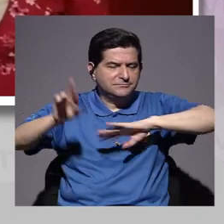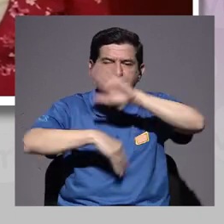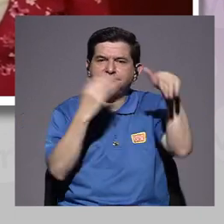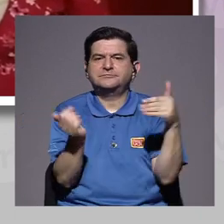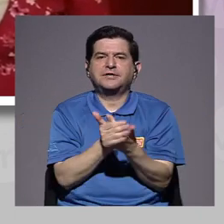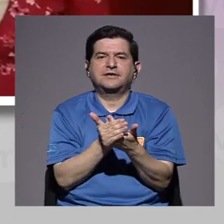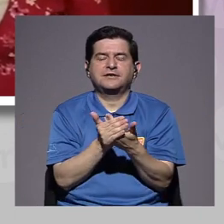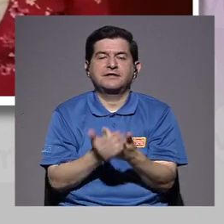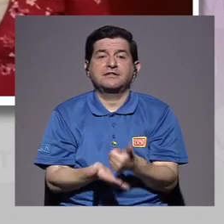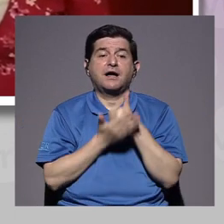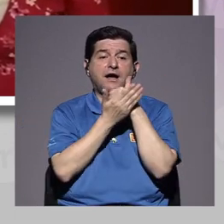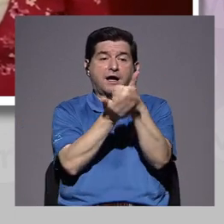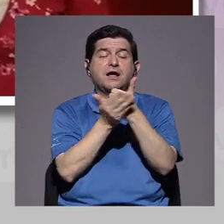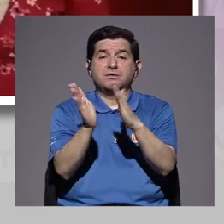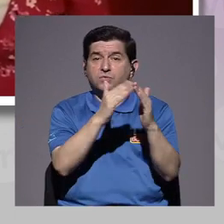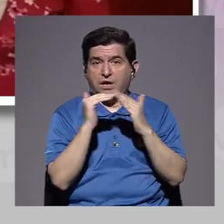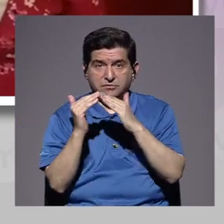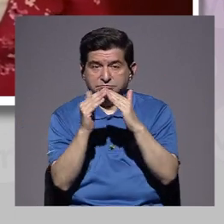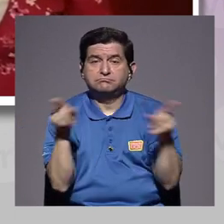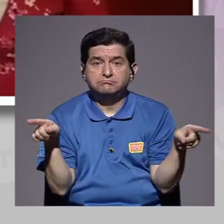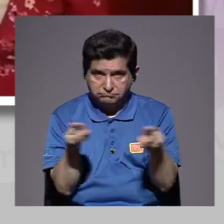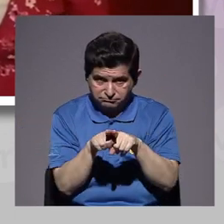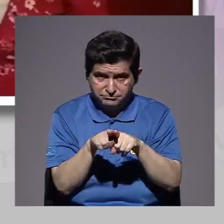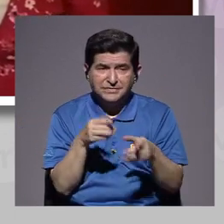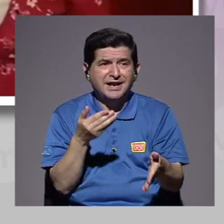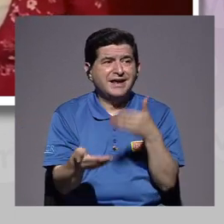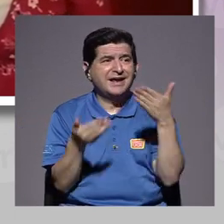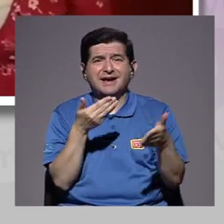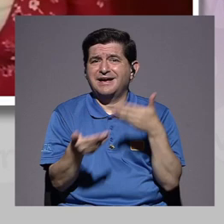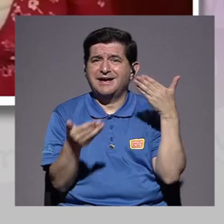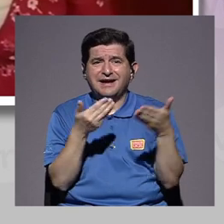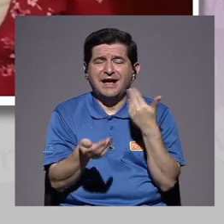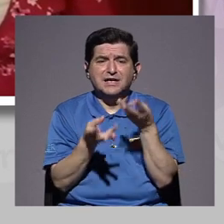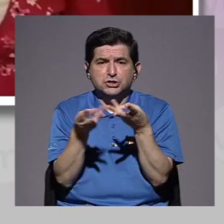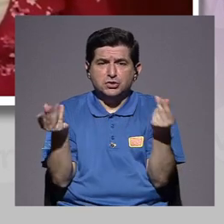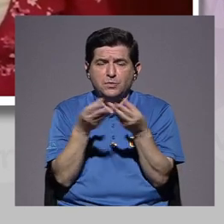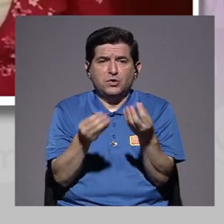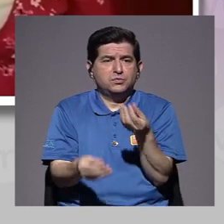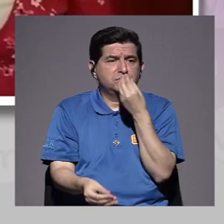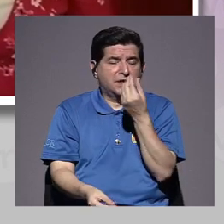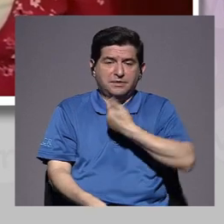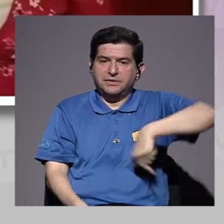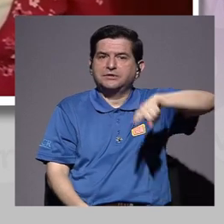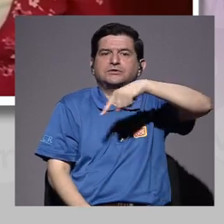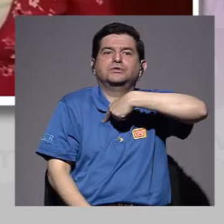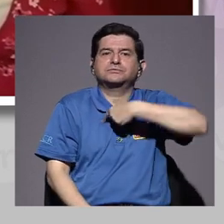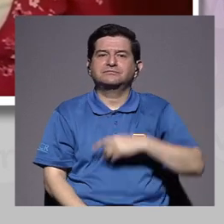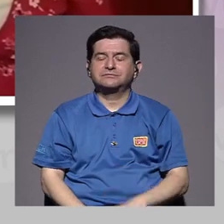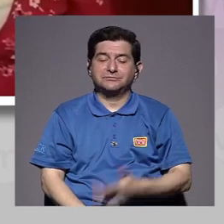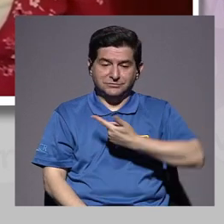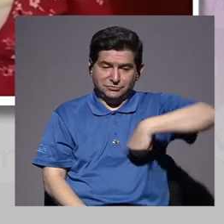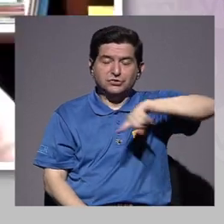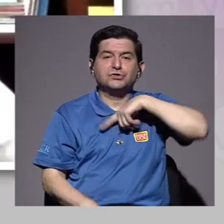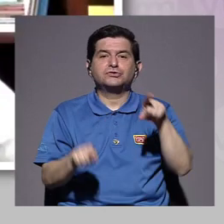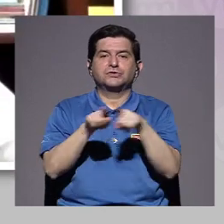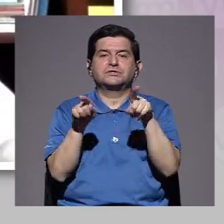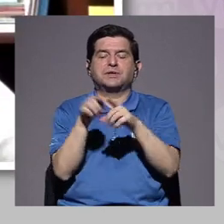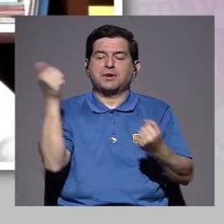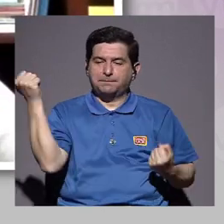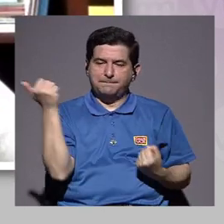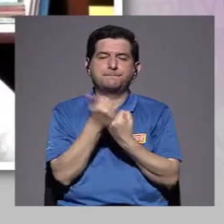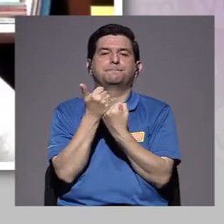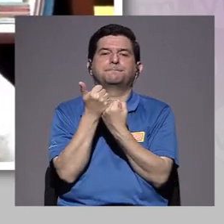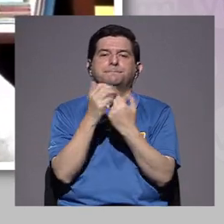de todo. Además, le ayudamos a esta población que casi que se dedica a producir alimentos para nosotros, así que nosotros también